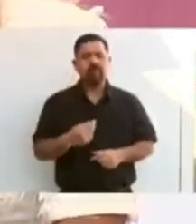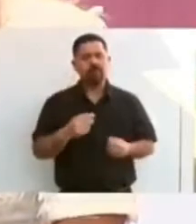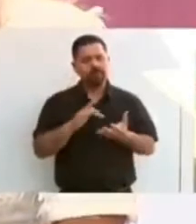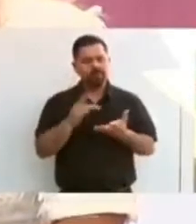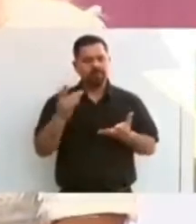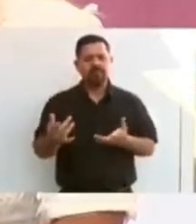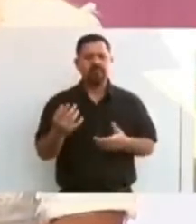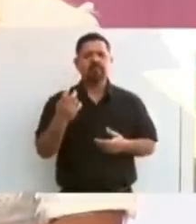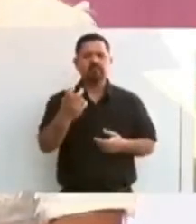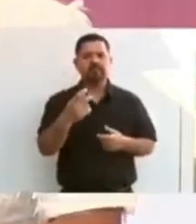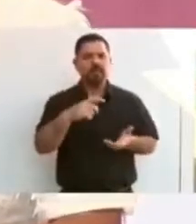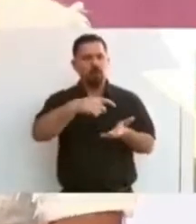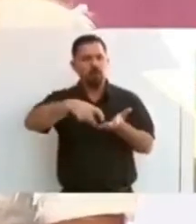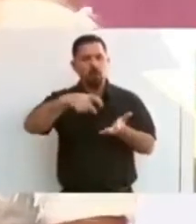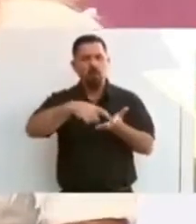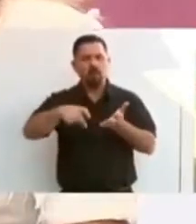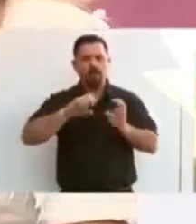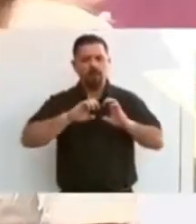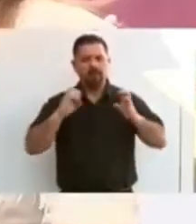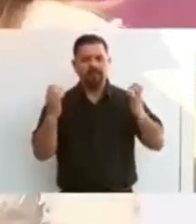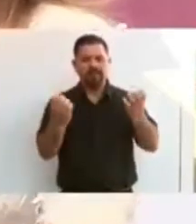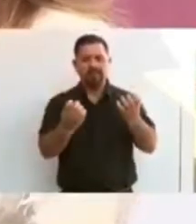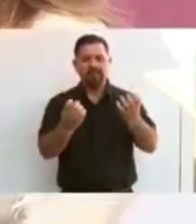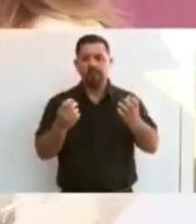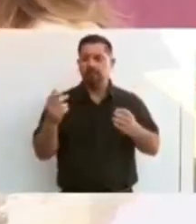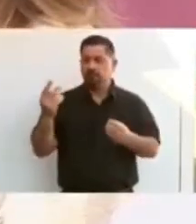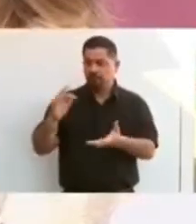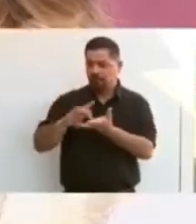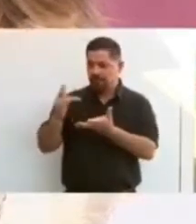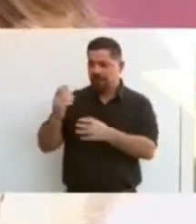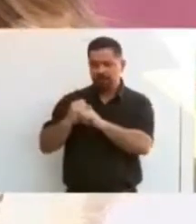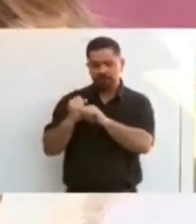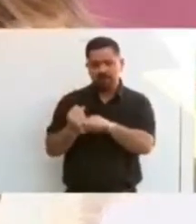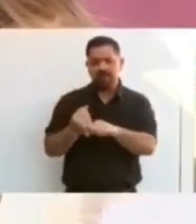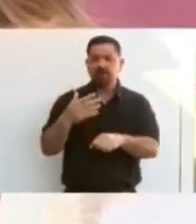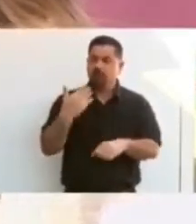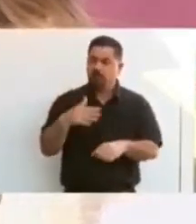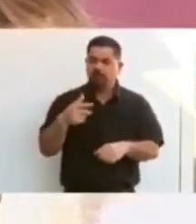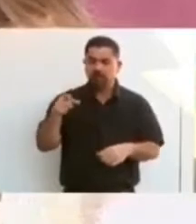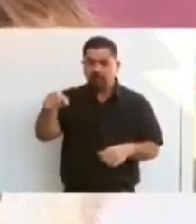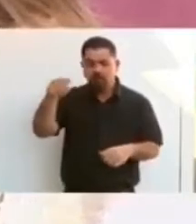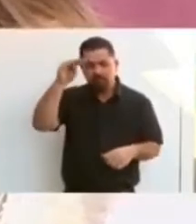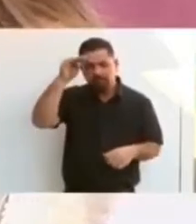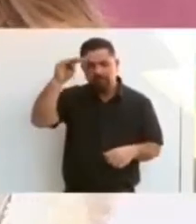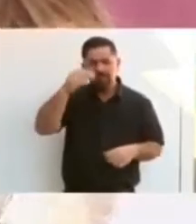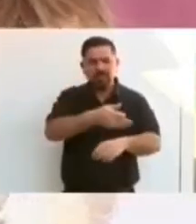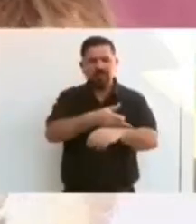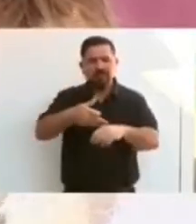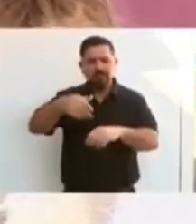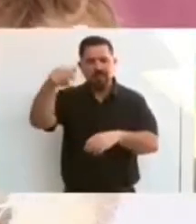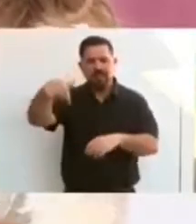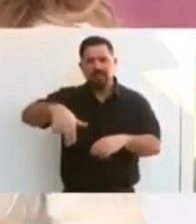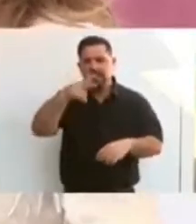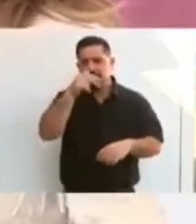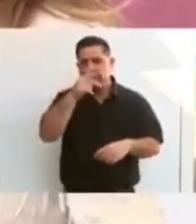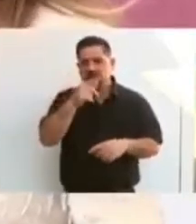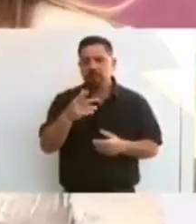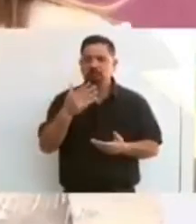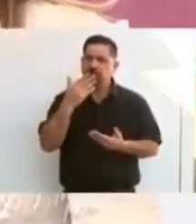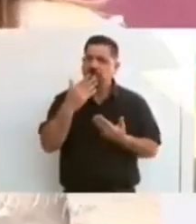por la compra de este estadio, presidente. Gracias por continuar pensando en las familias hermosillenses. Este es un